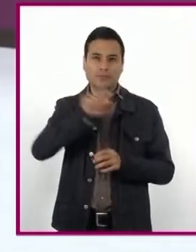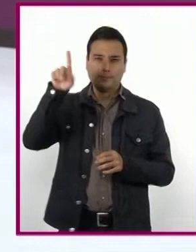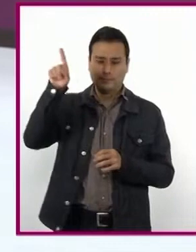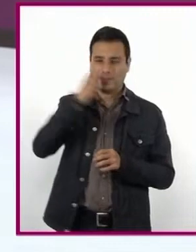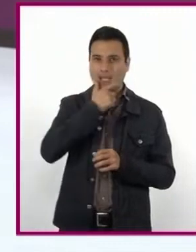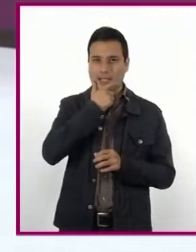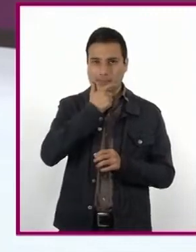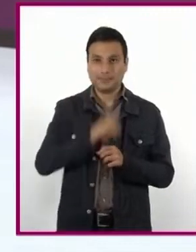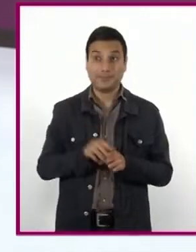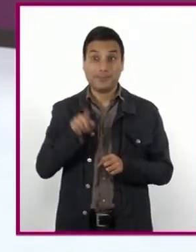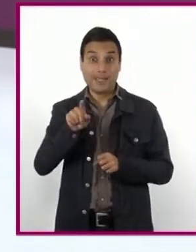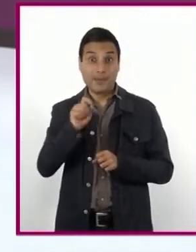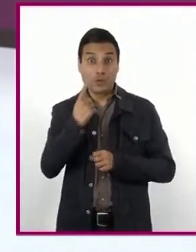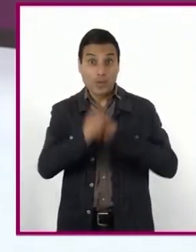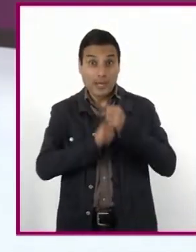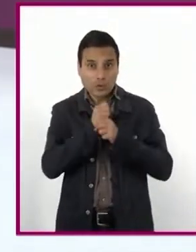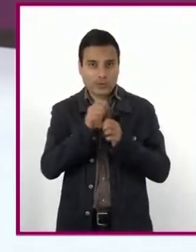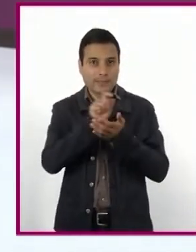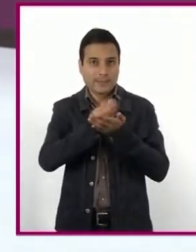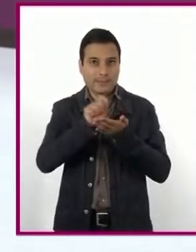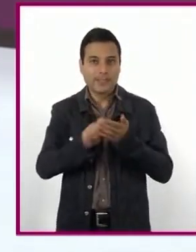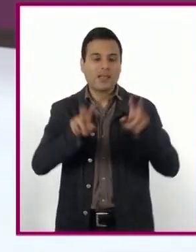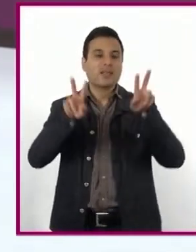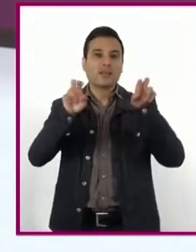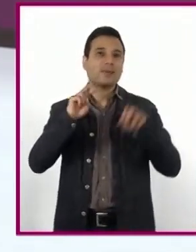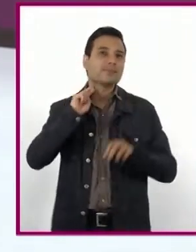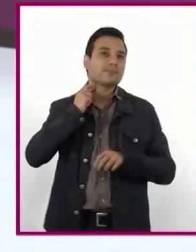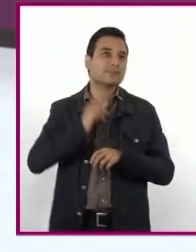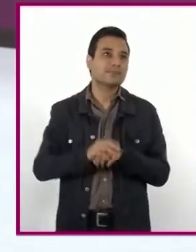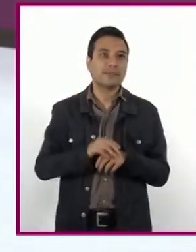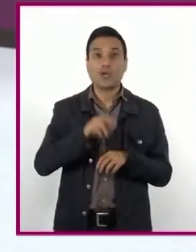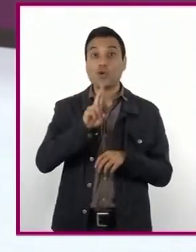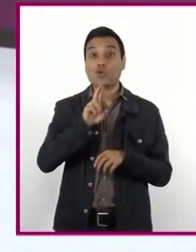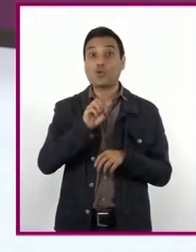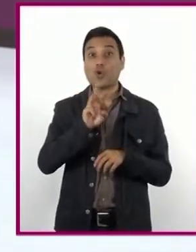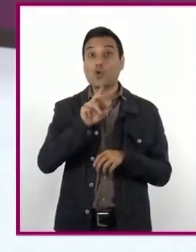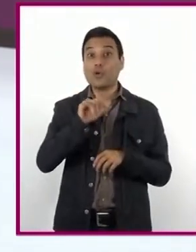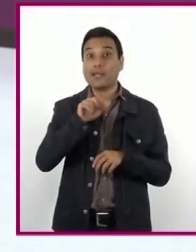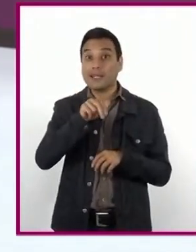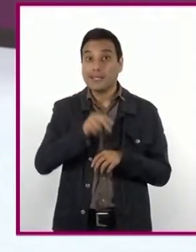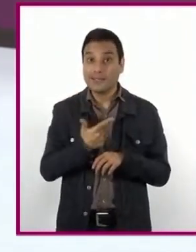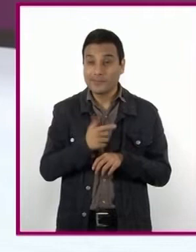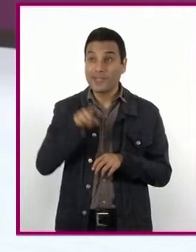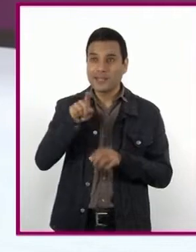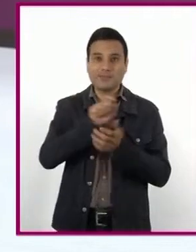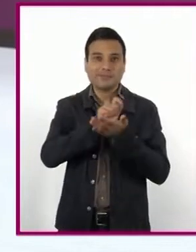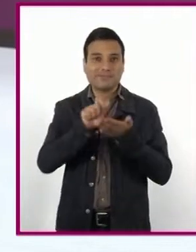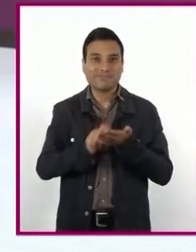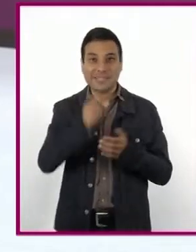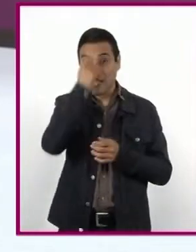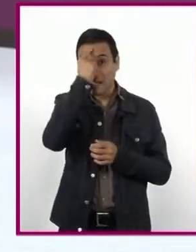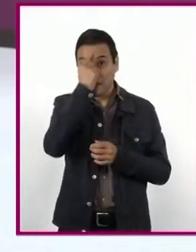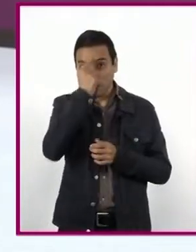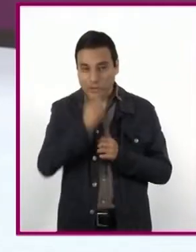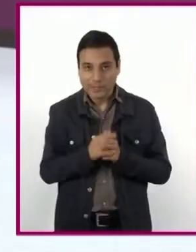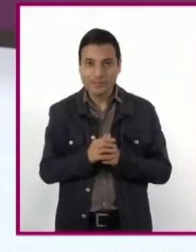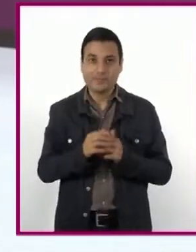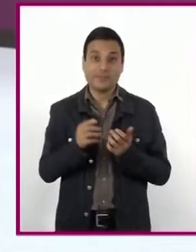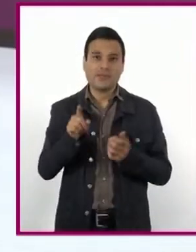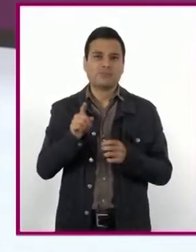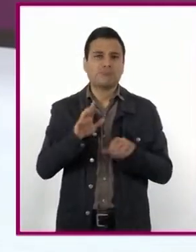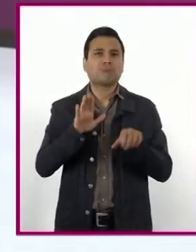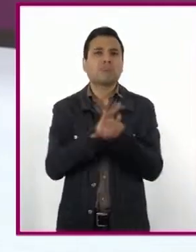había escrito la novela de Frankenstein. O J.K. Rowling, quien se aventuró a escribir los libros de Harry Potter, movida por